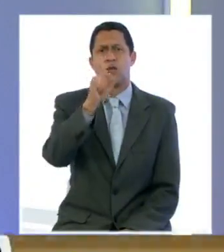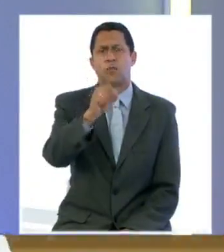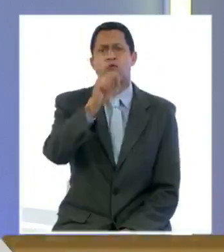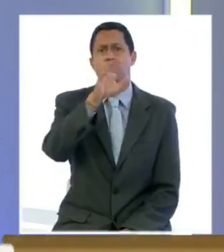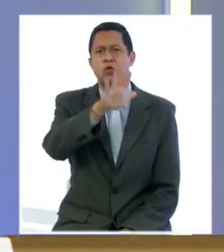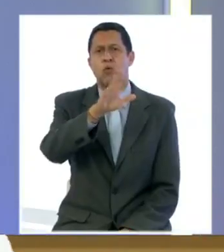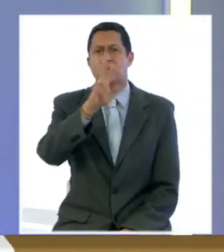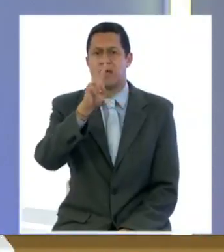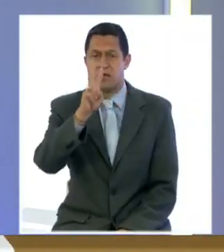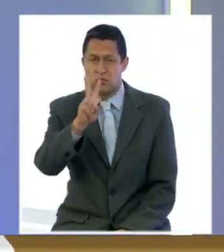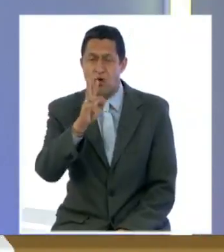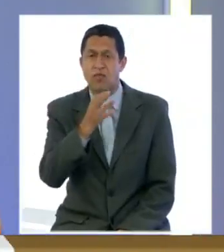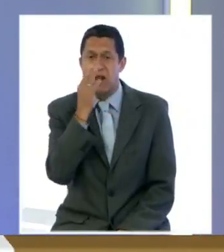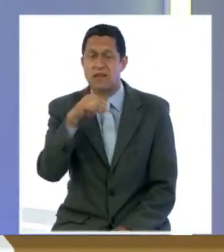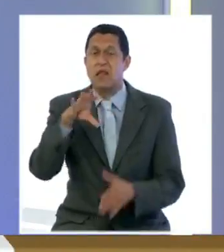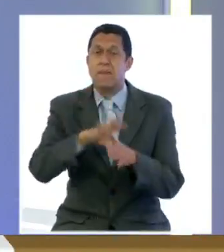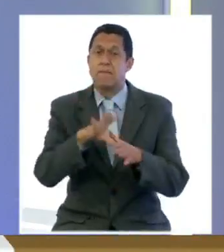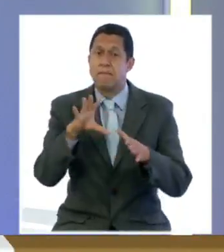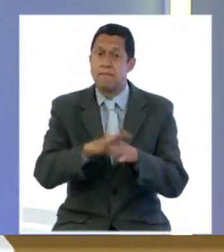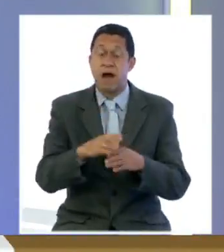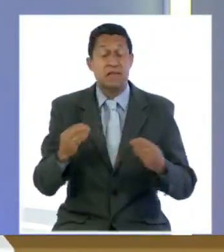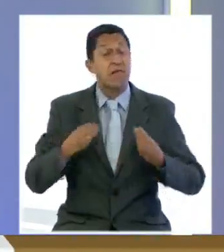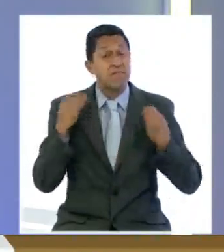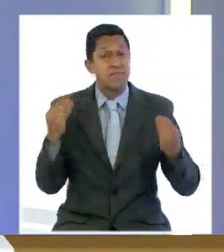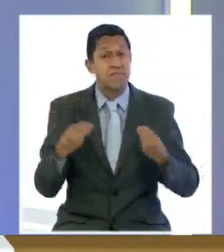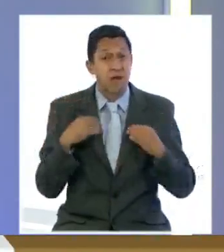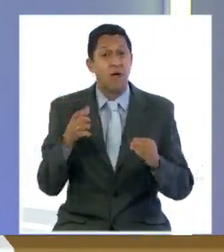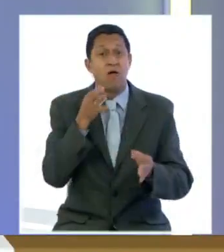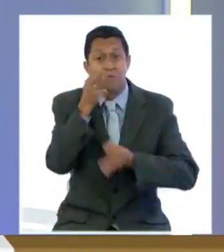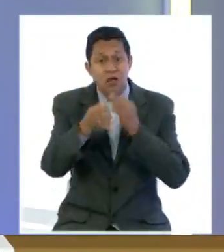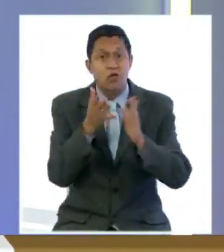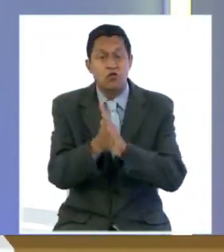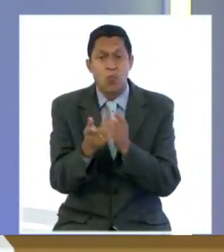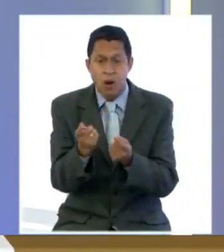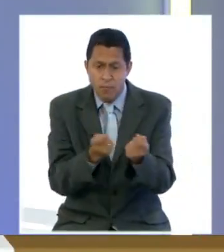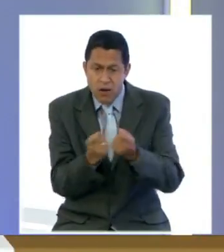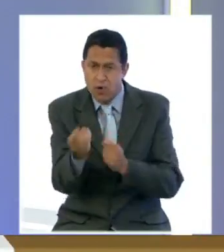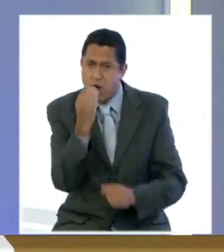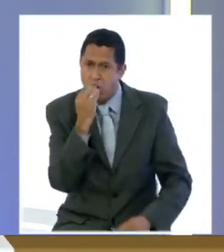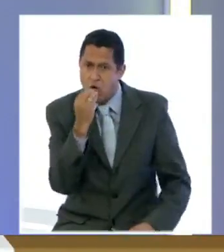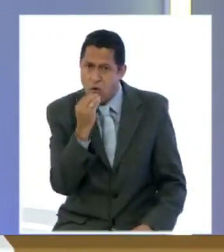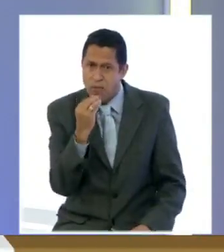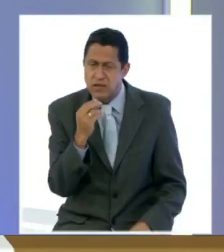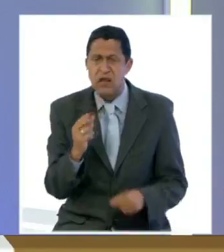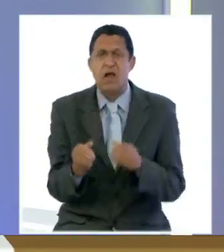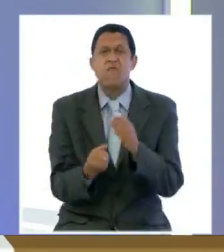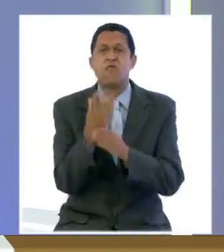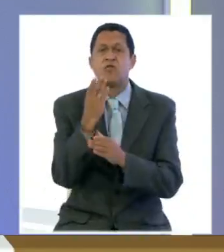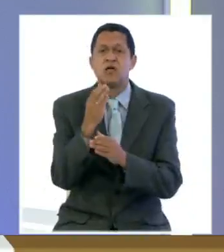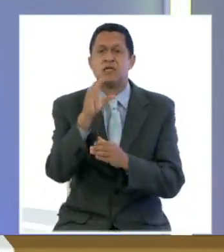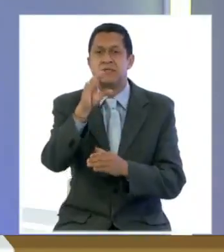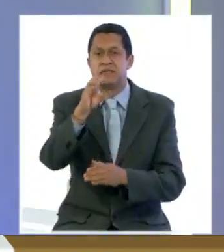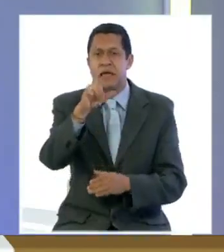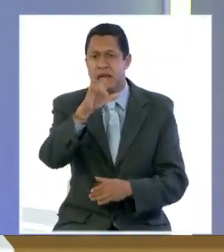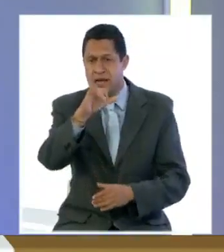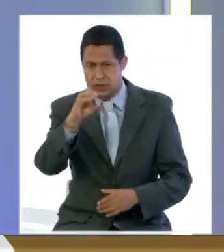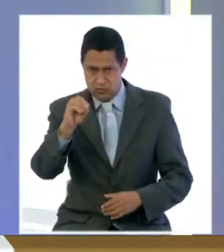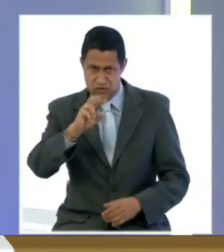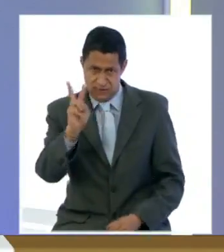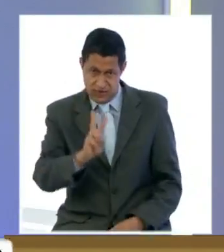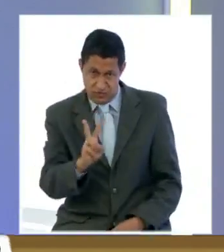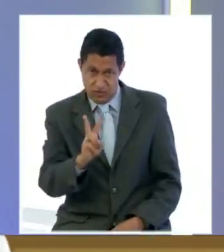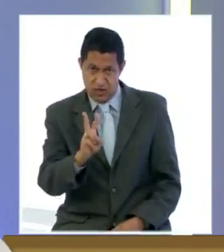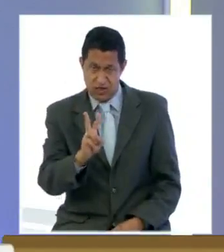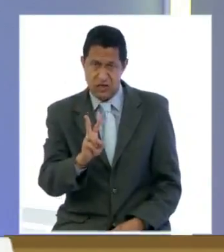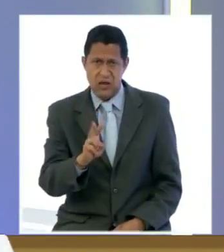4:52 de la tarde de este martes totalmente en vivo. Estamos hablando sobre la manipulación de alimentos que hace la Fundación Celíacos de